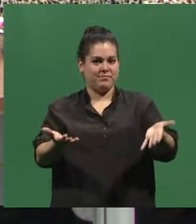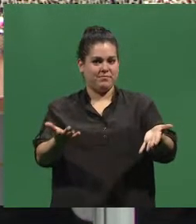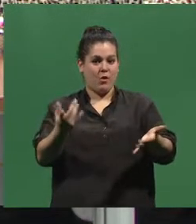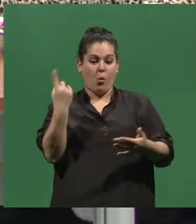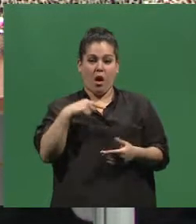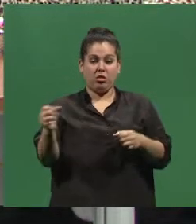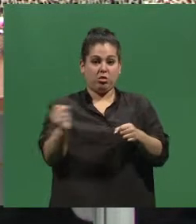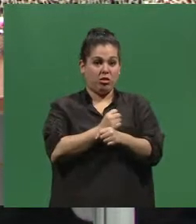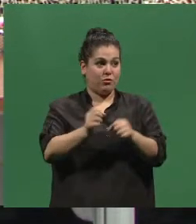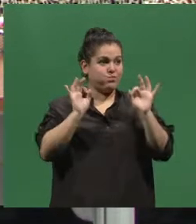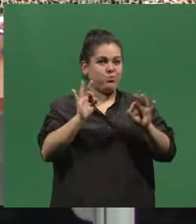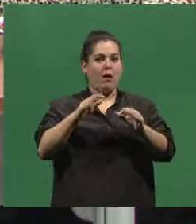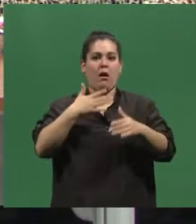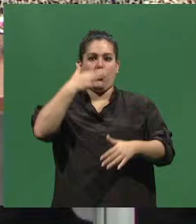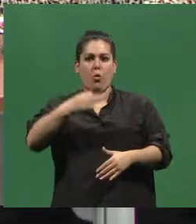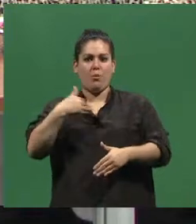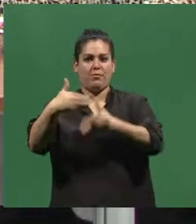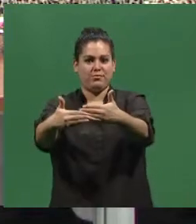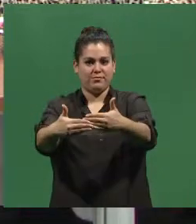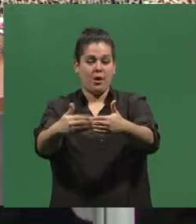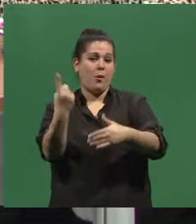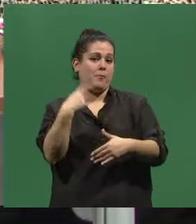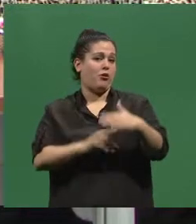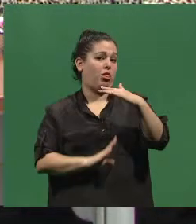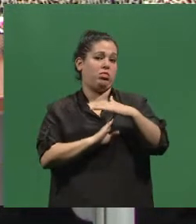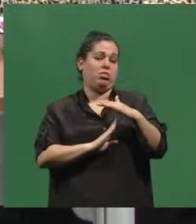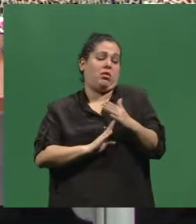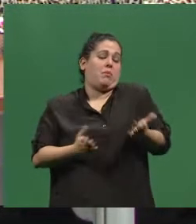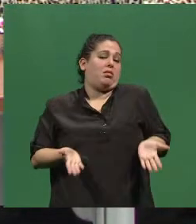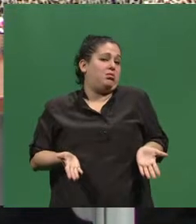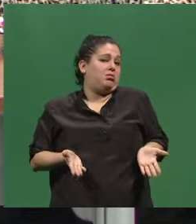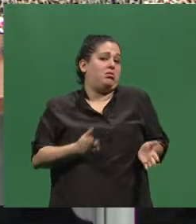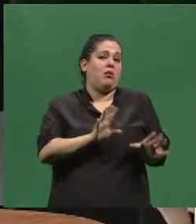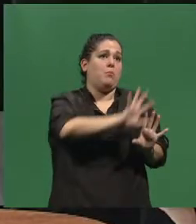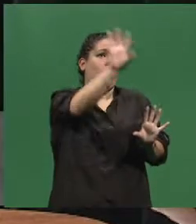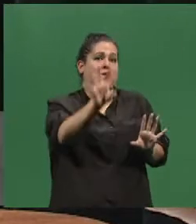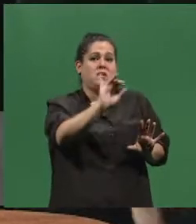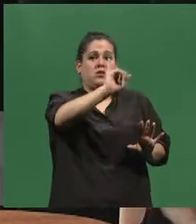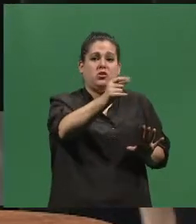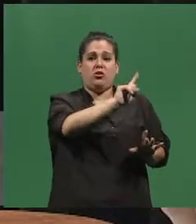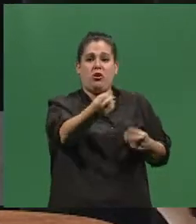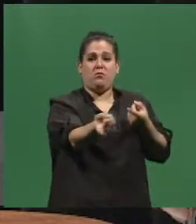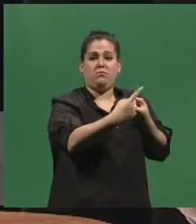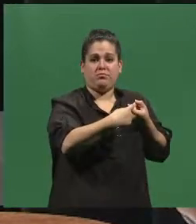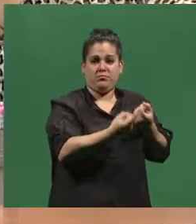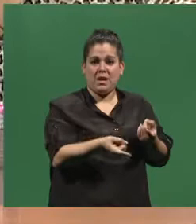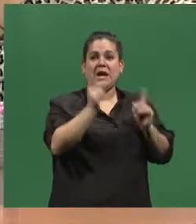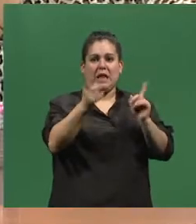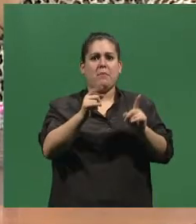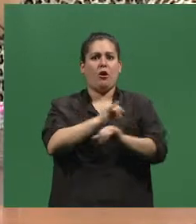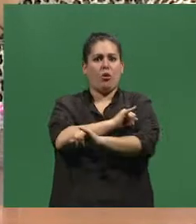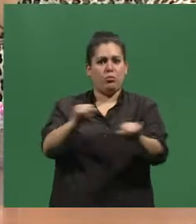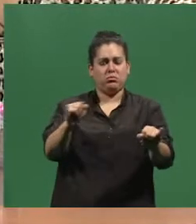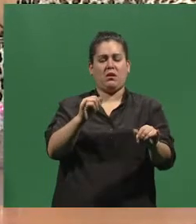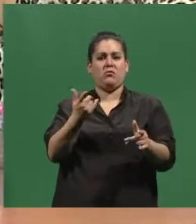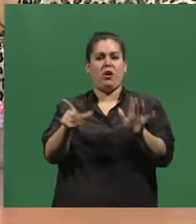momento de la sanción. Sin embargo, siempre va a depender de la adhesión de cada provincia. Y sobre todo de la comunicación y la